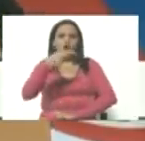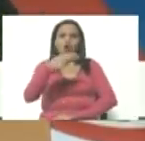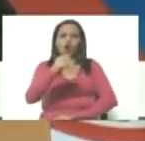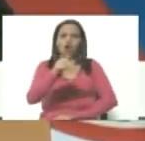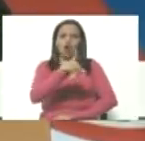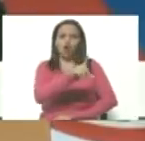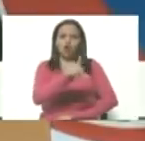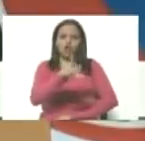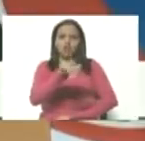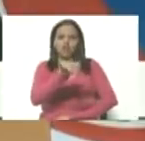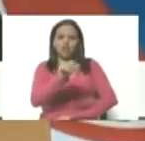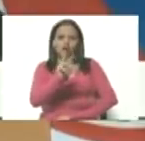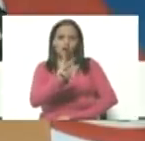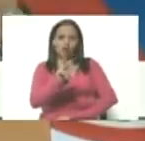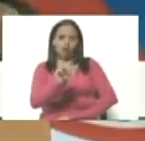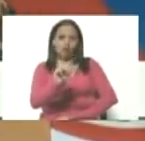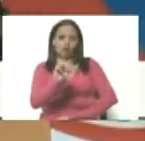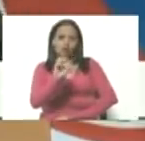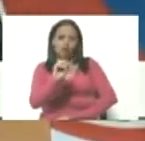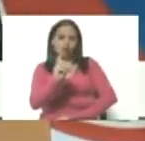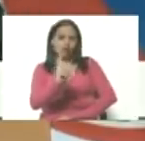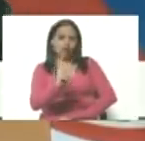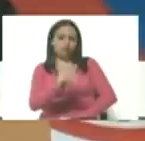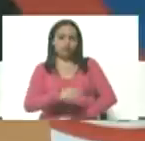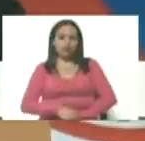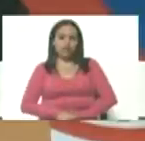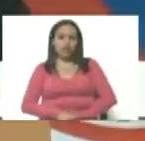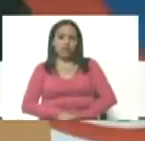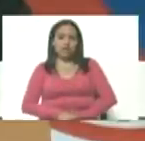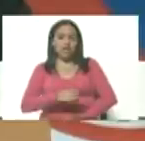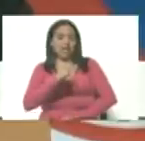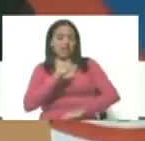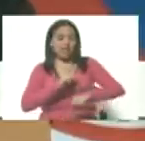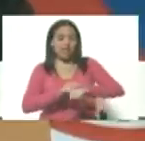en medio de un carnaval electoral.